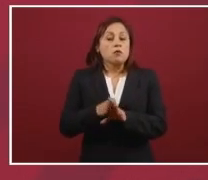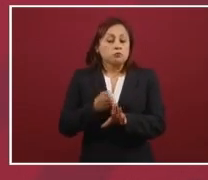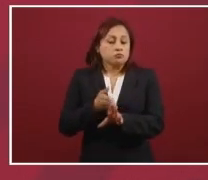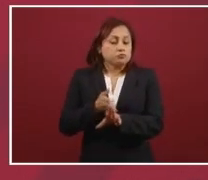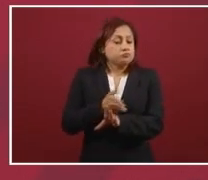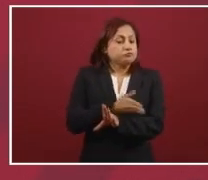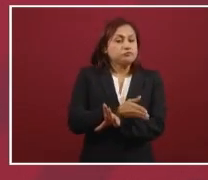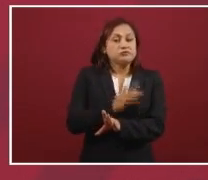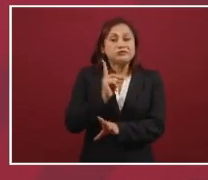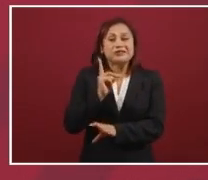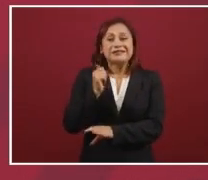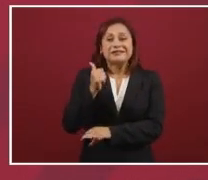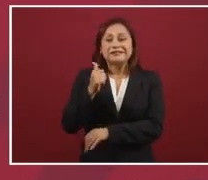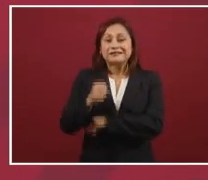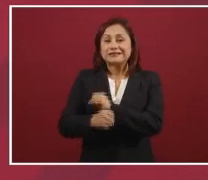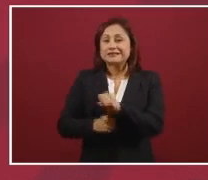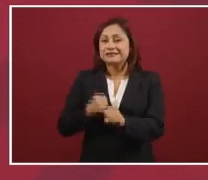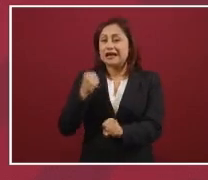36 años